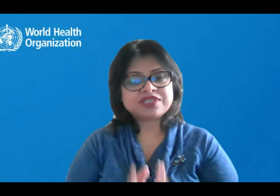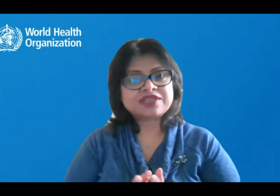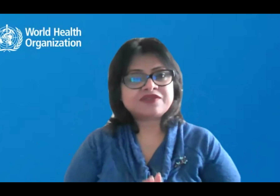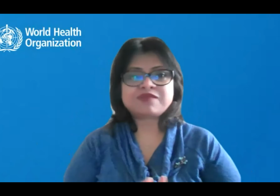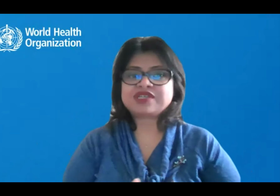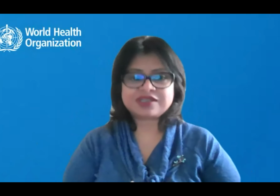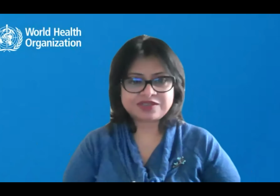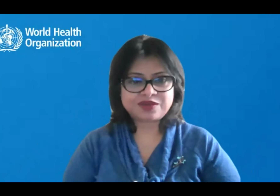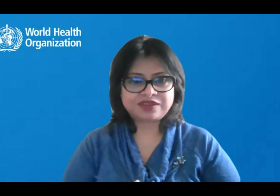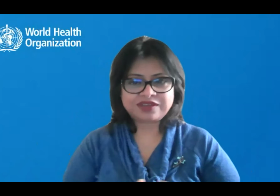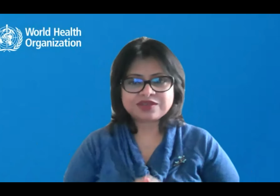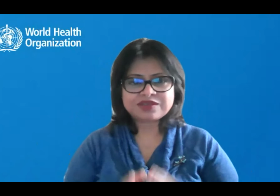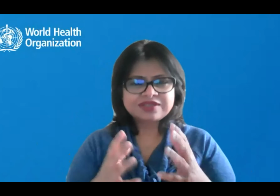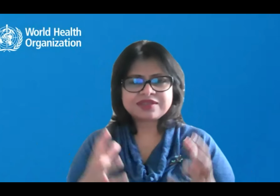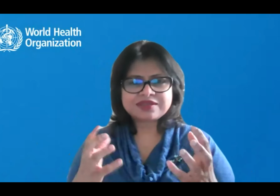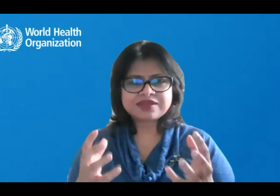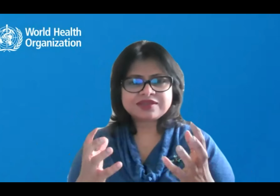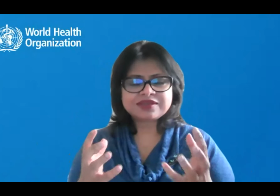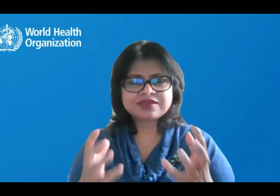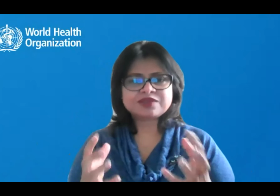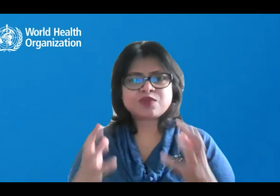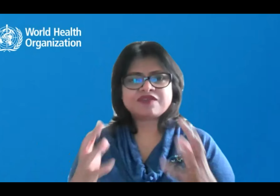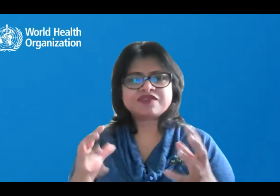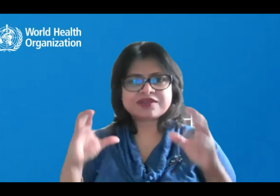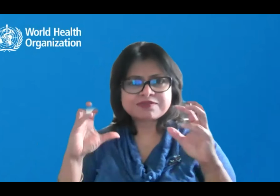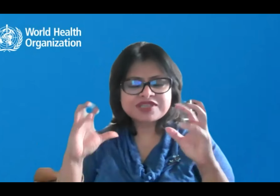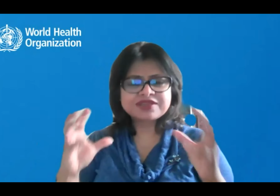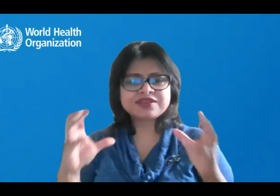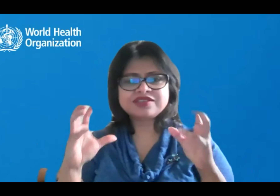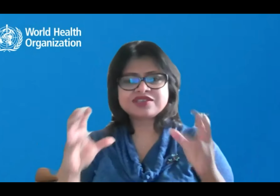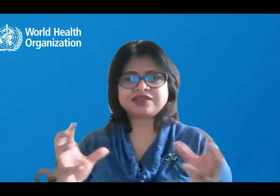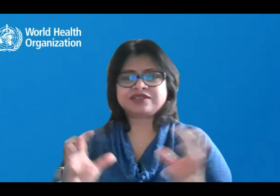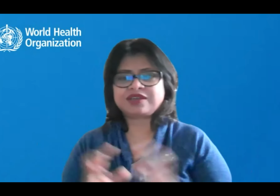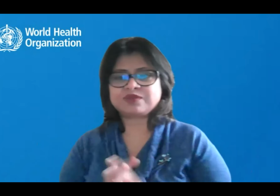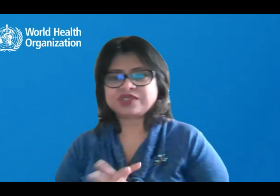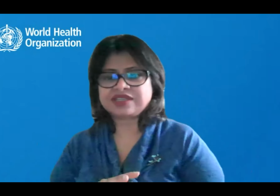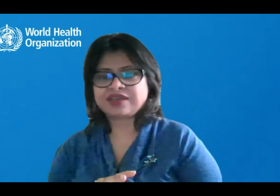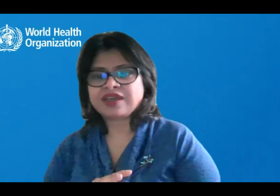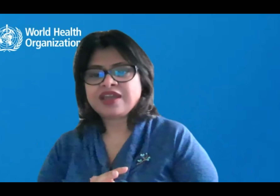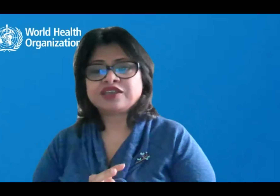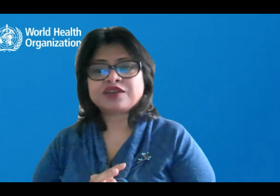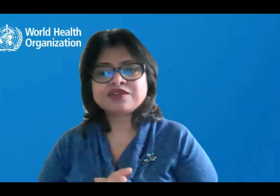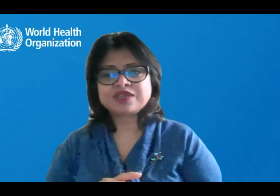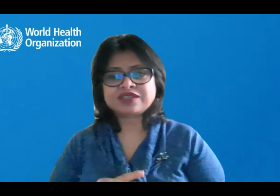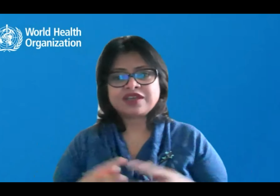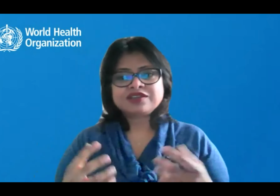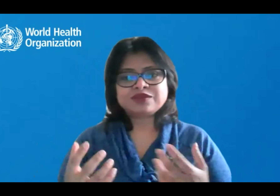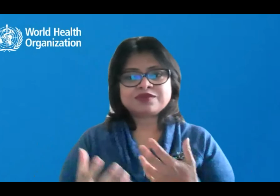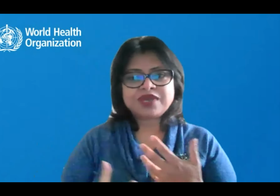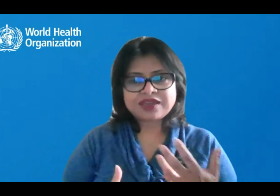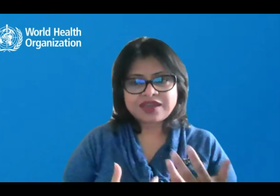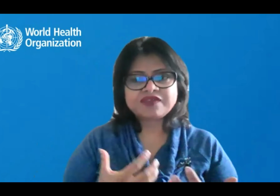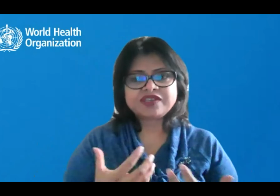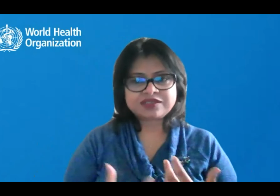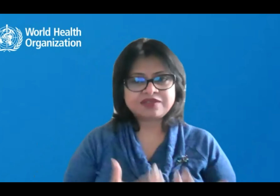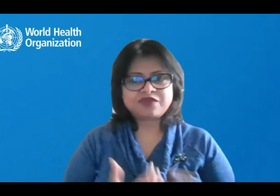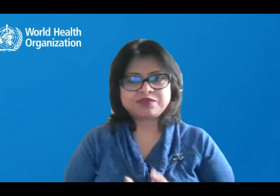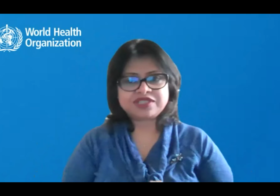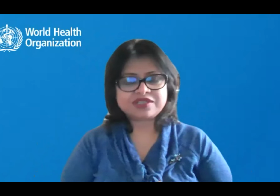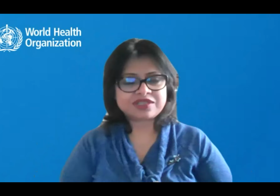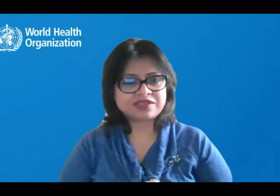luego el tema de accesibilidad a la información de los riesgos no está disponible. Ese es uno de los retos claves que yo diría que veo en